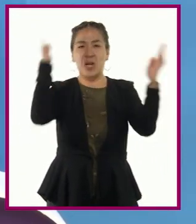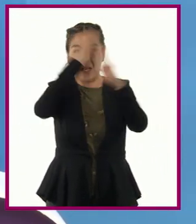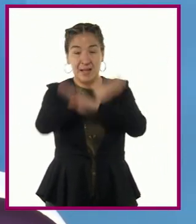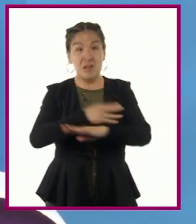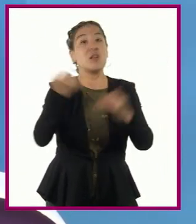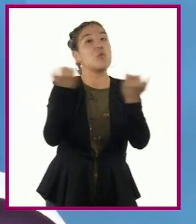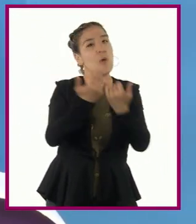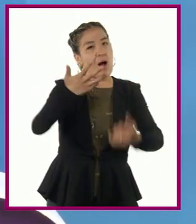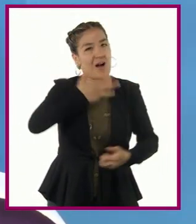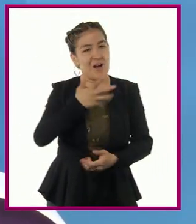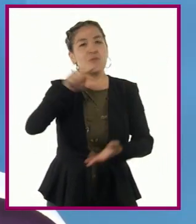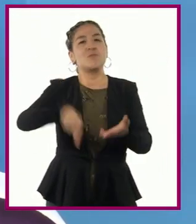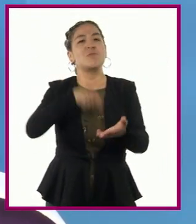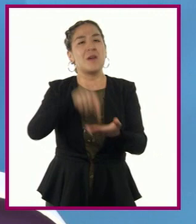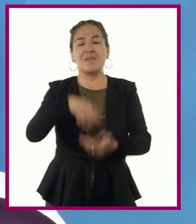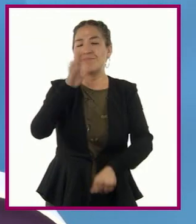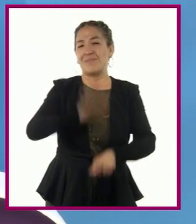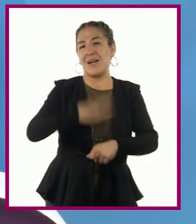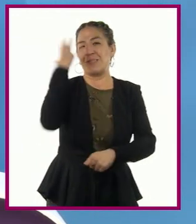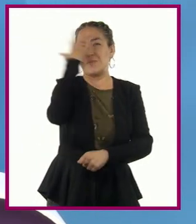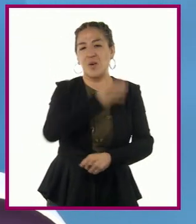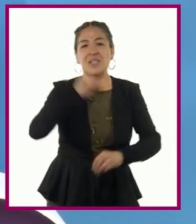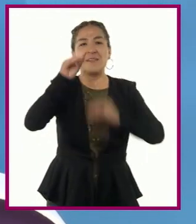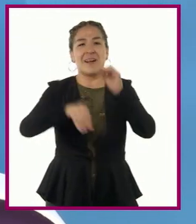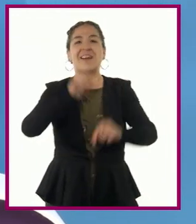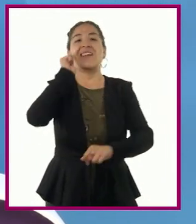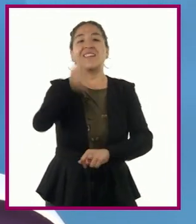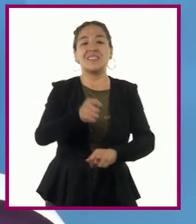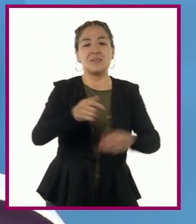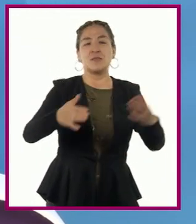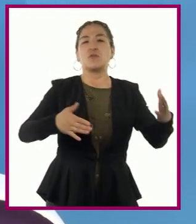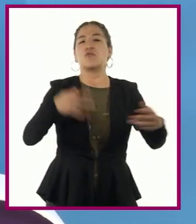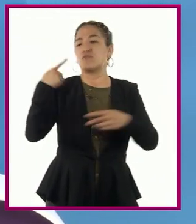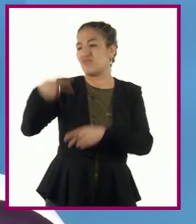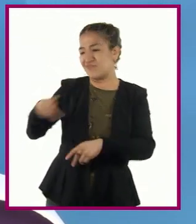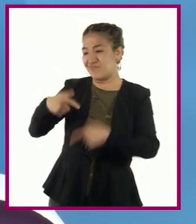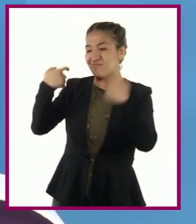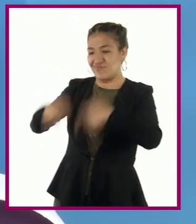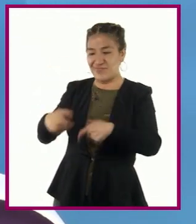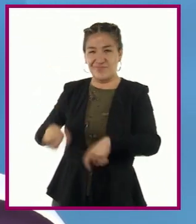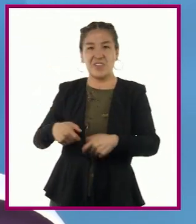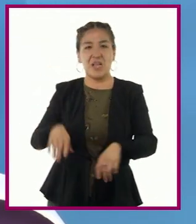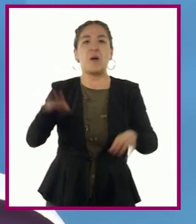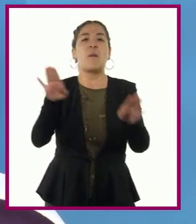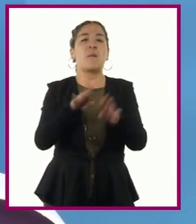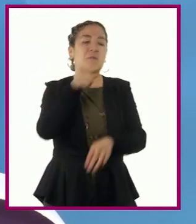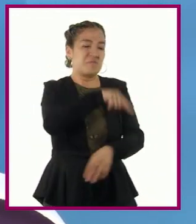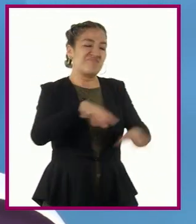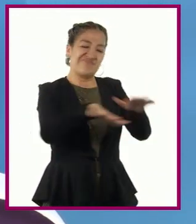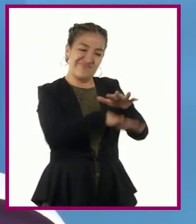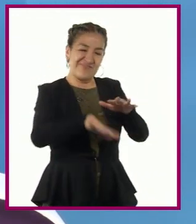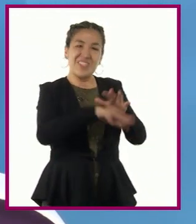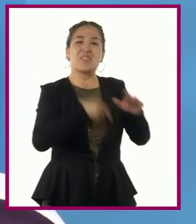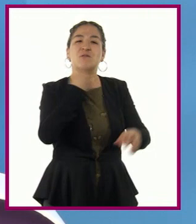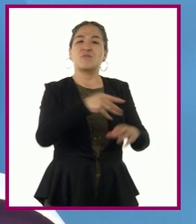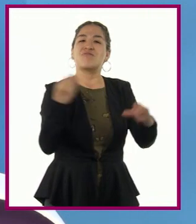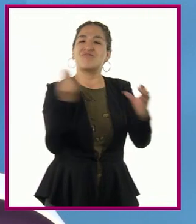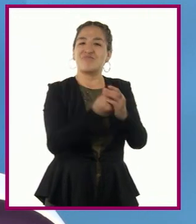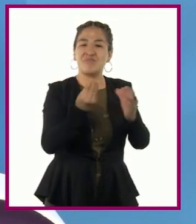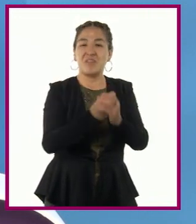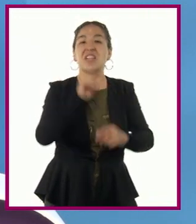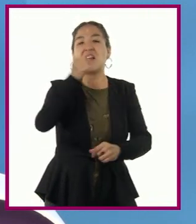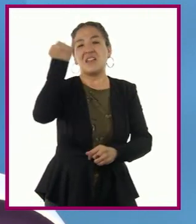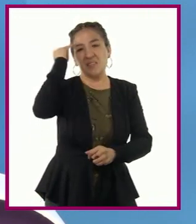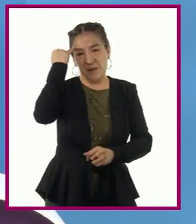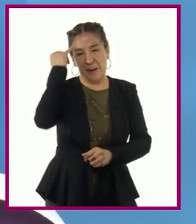existía una enorme desproporción entre los que disfrutaban la riqueza y el poder y las clases bajas, compuestas por